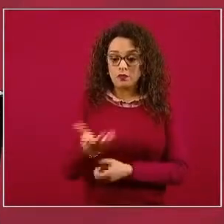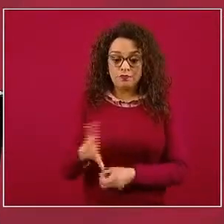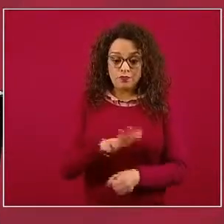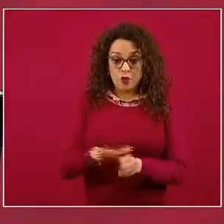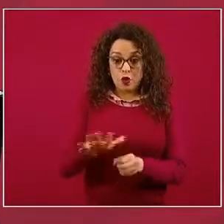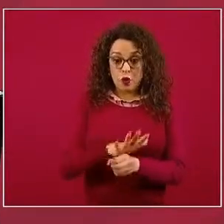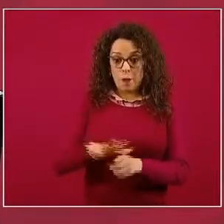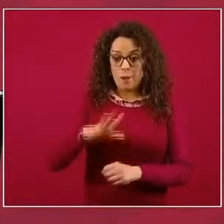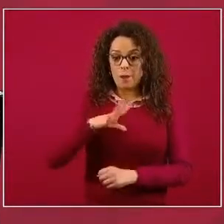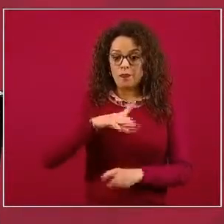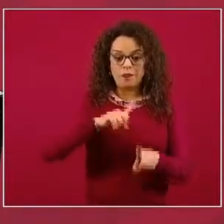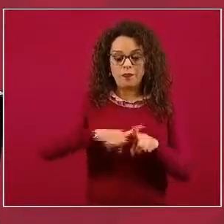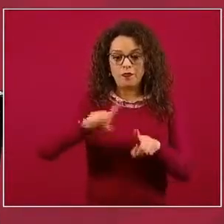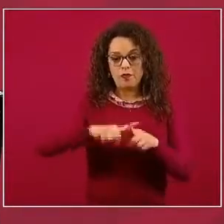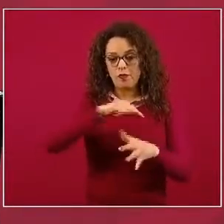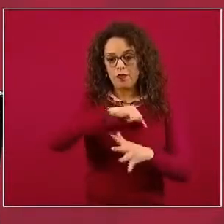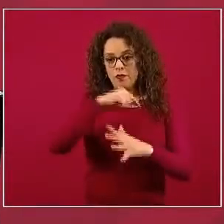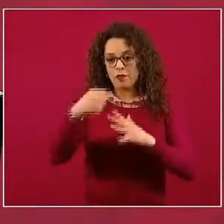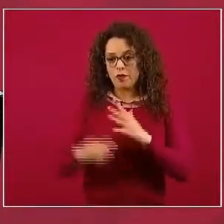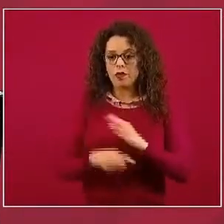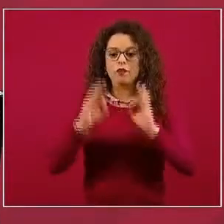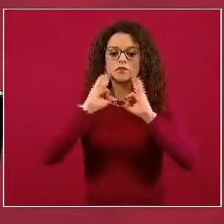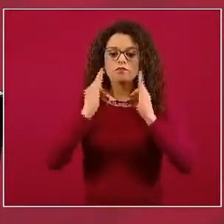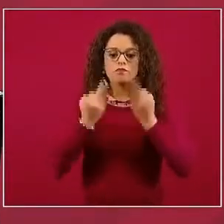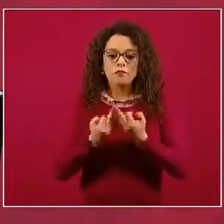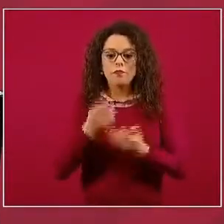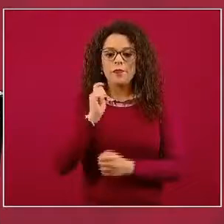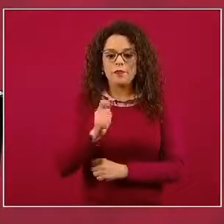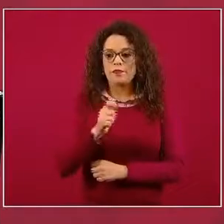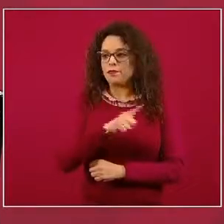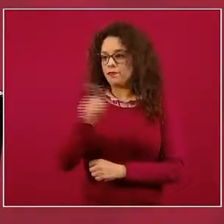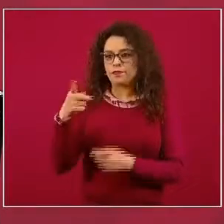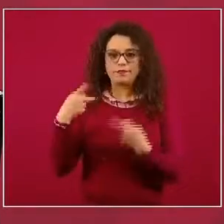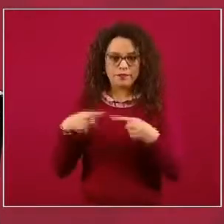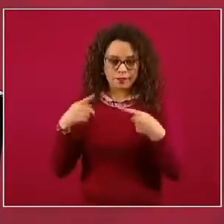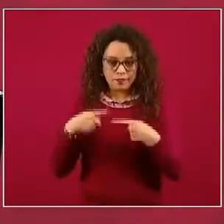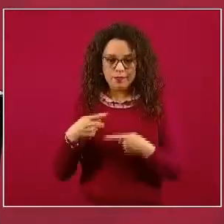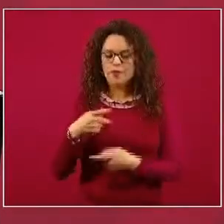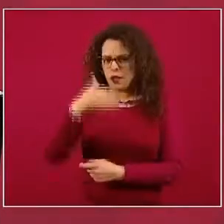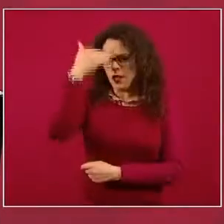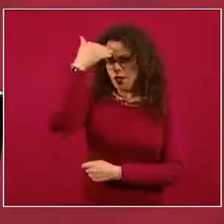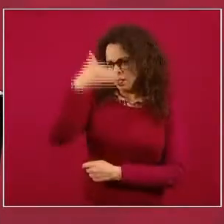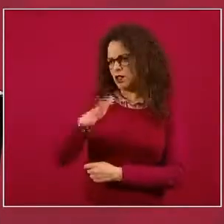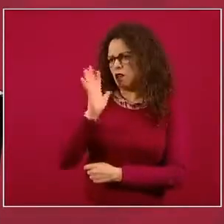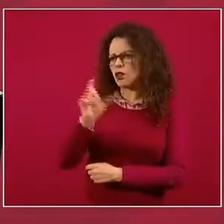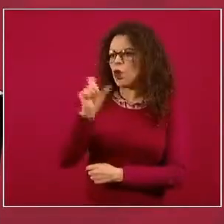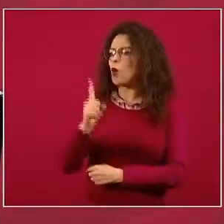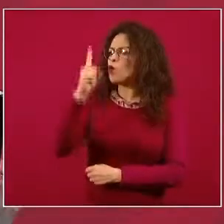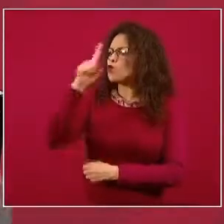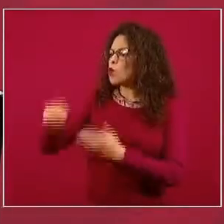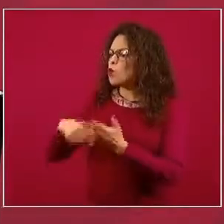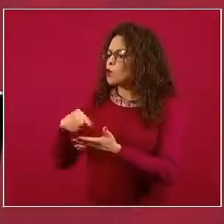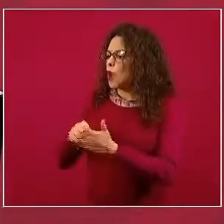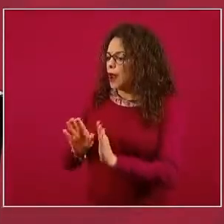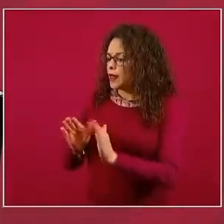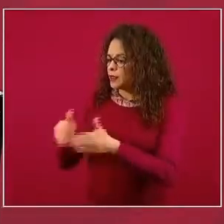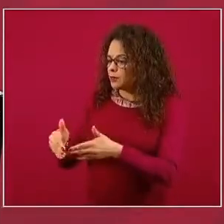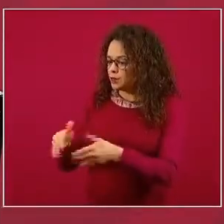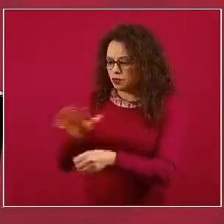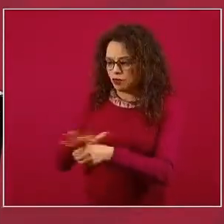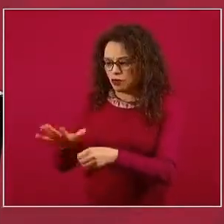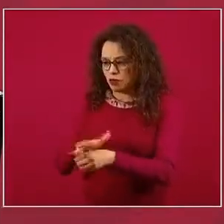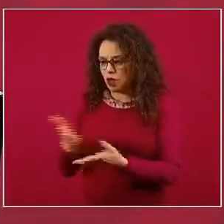distintas conductas de la propia sociedad y es conocido que cuando en una localidad específica hay escasez